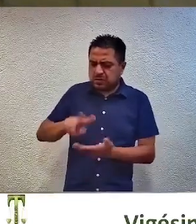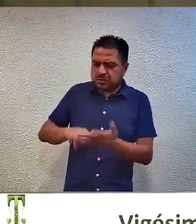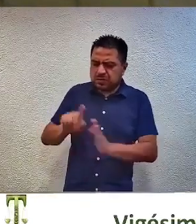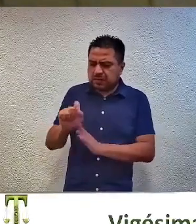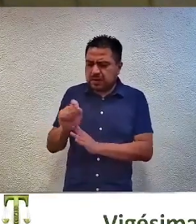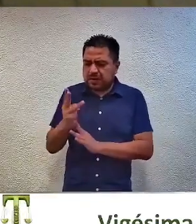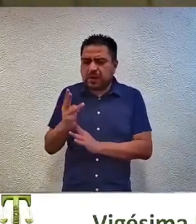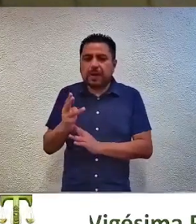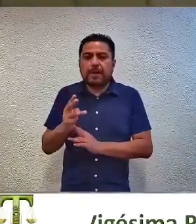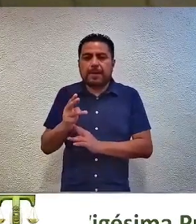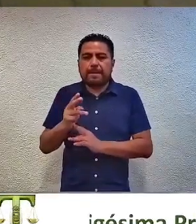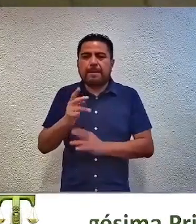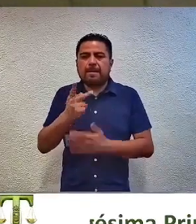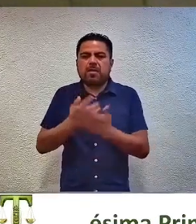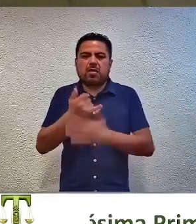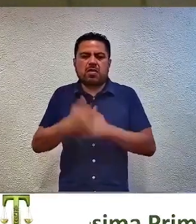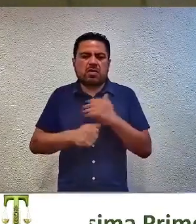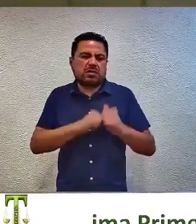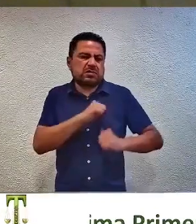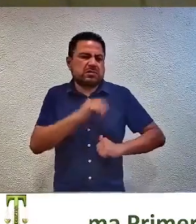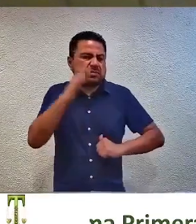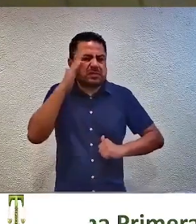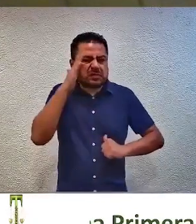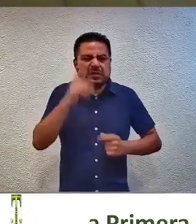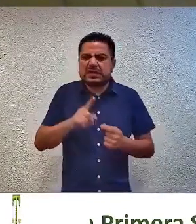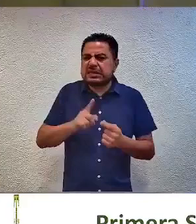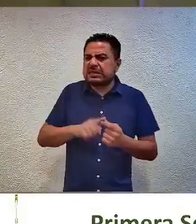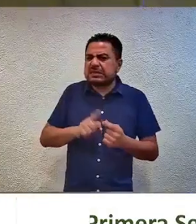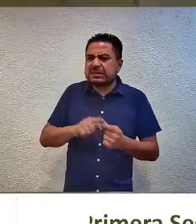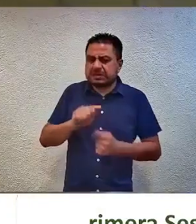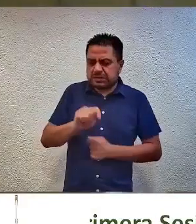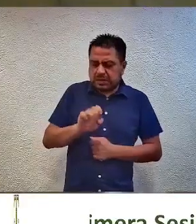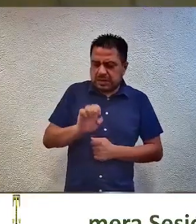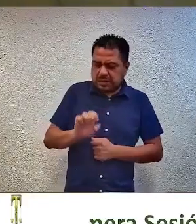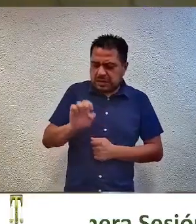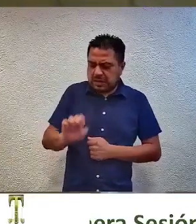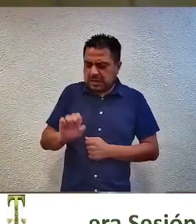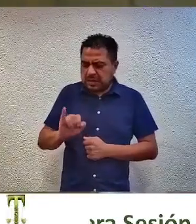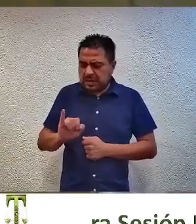TEE/LCT/010/2023 y el proyecto de resolución del incidente de excusa